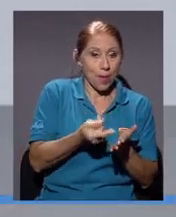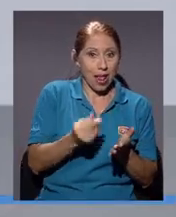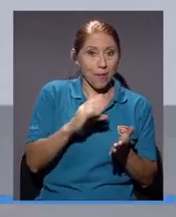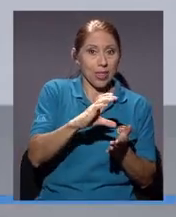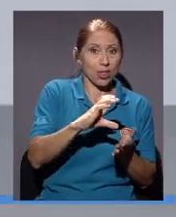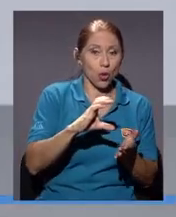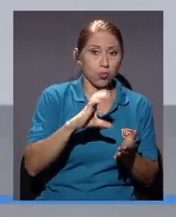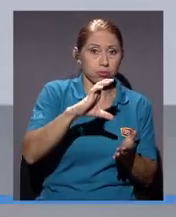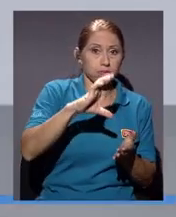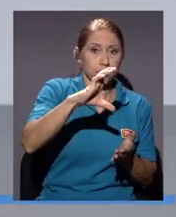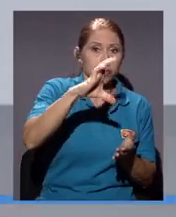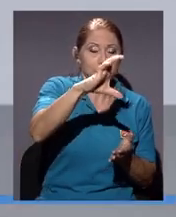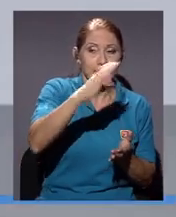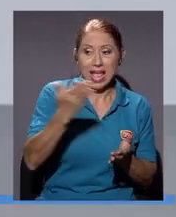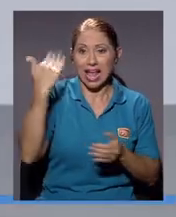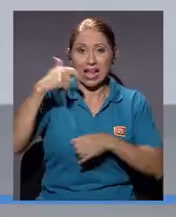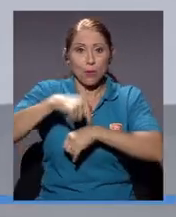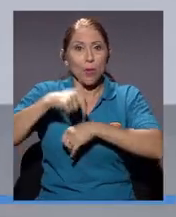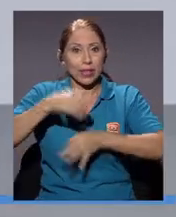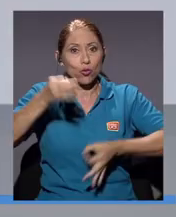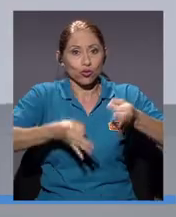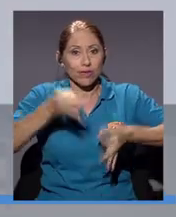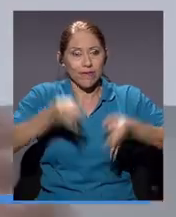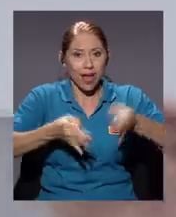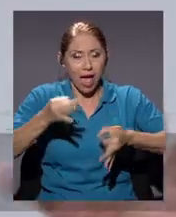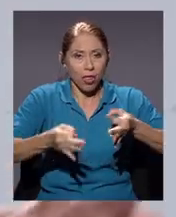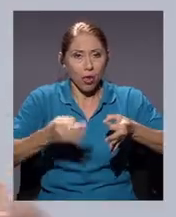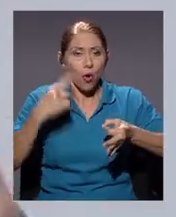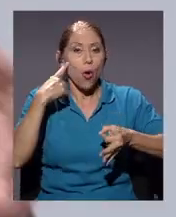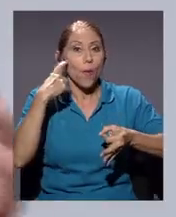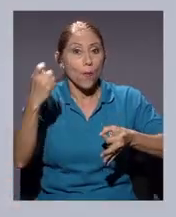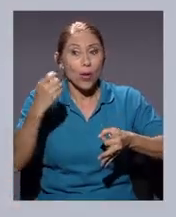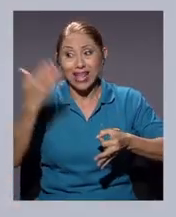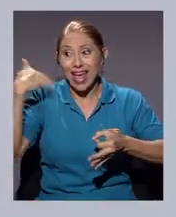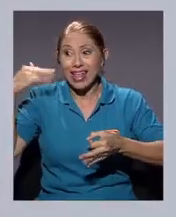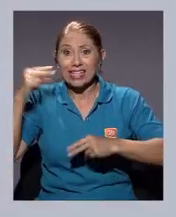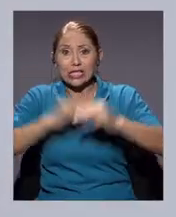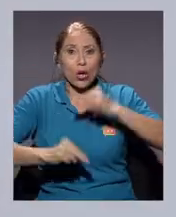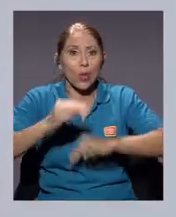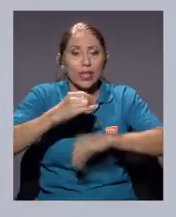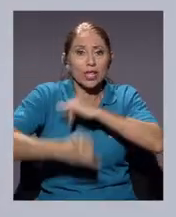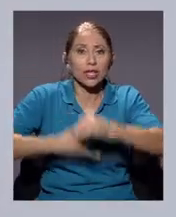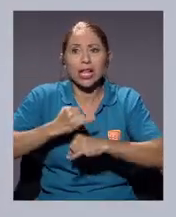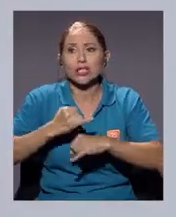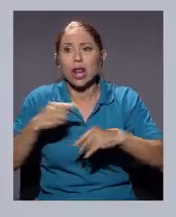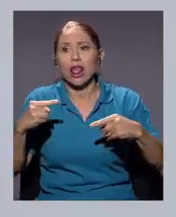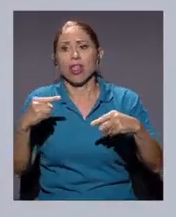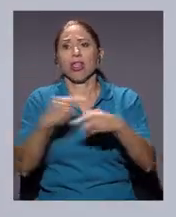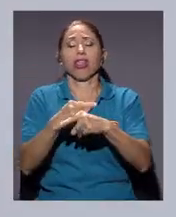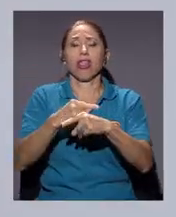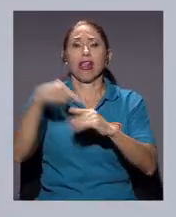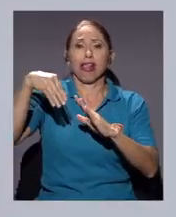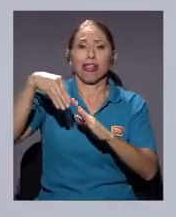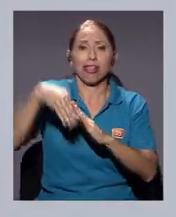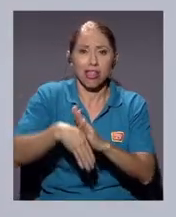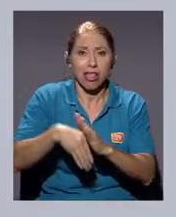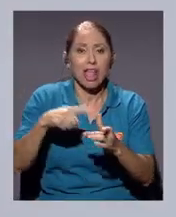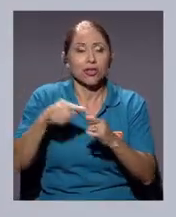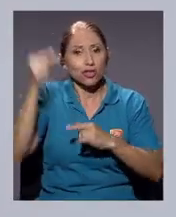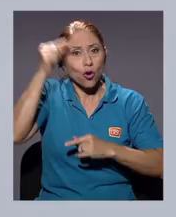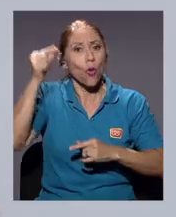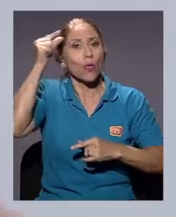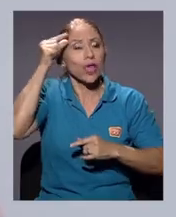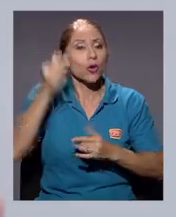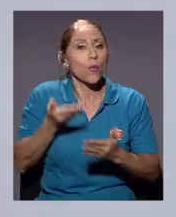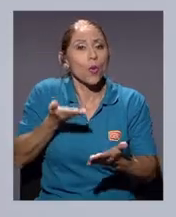importante y justificado en aquel momento porque efectivamente ante la caída del comercio internacional el gobierno propuso el aumento en la demanda